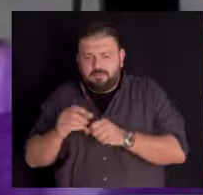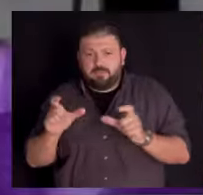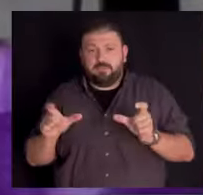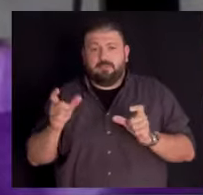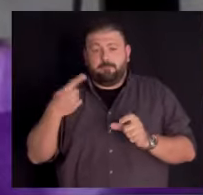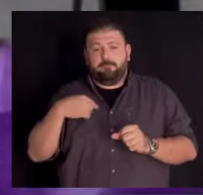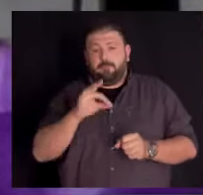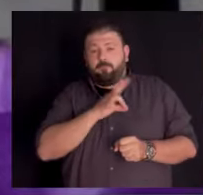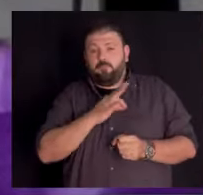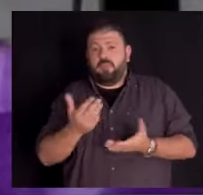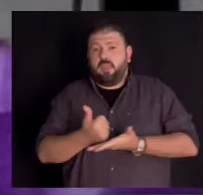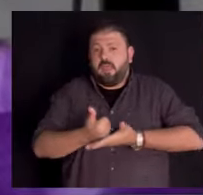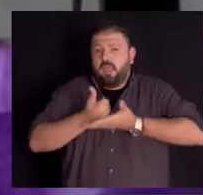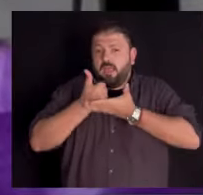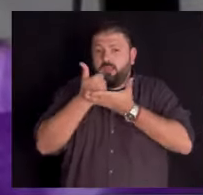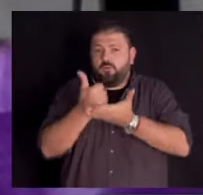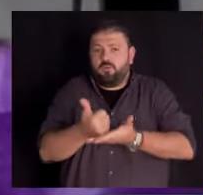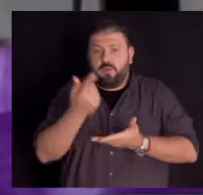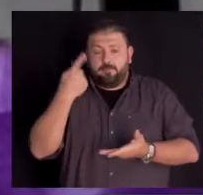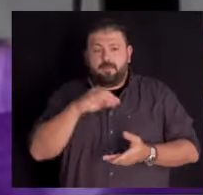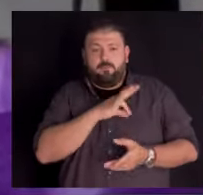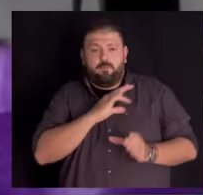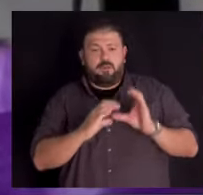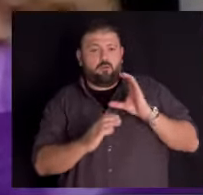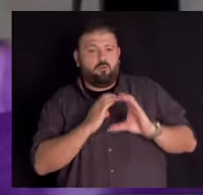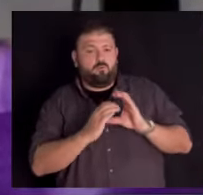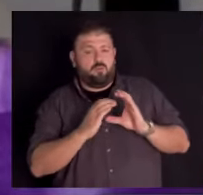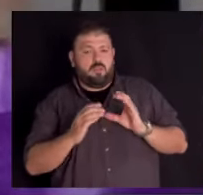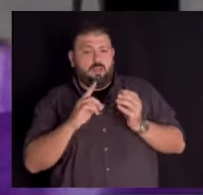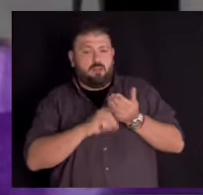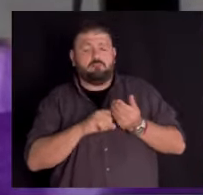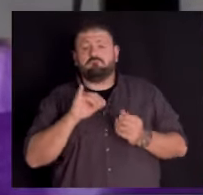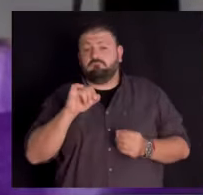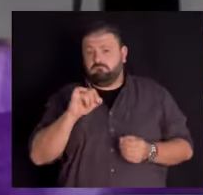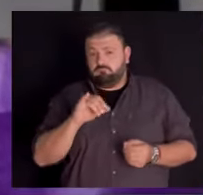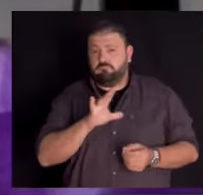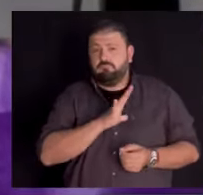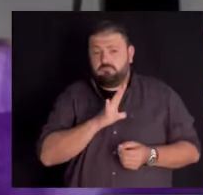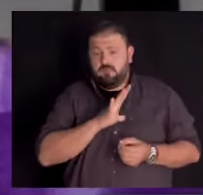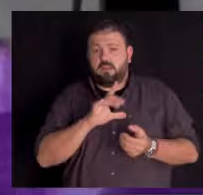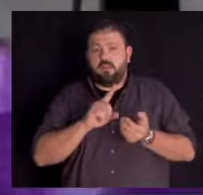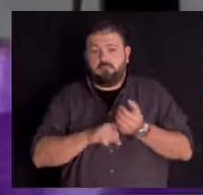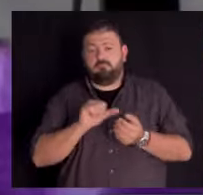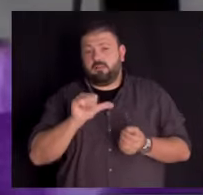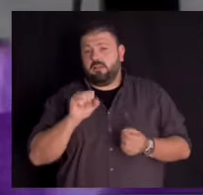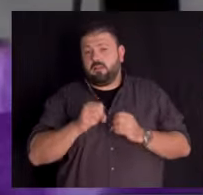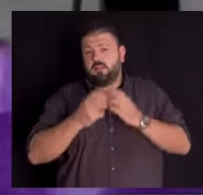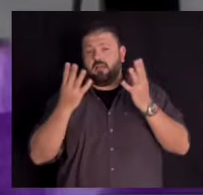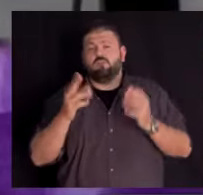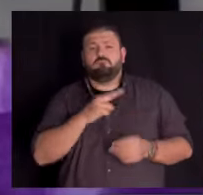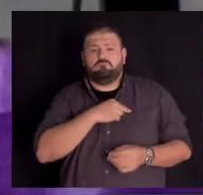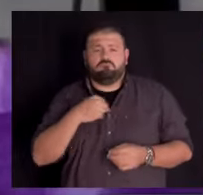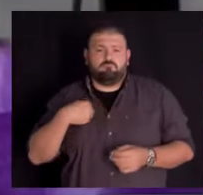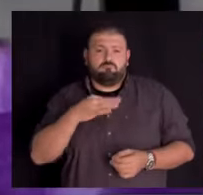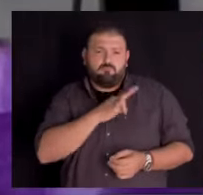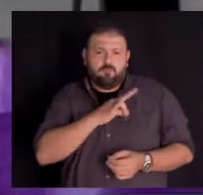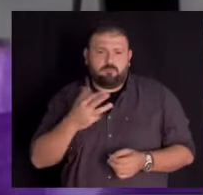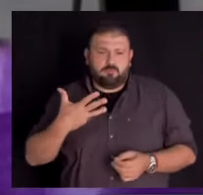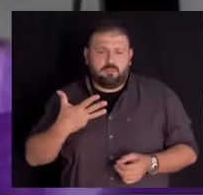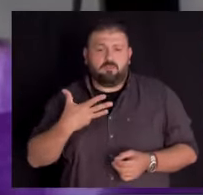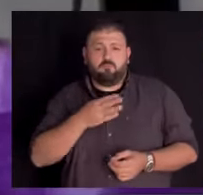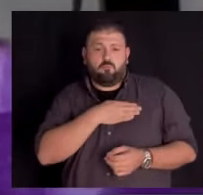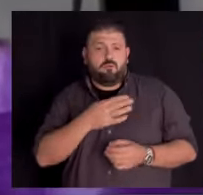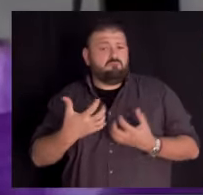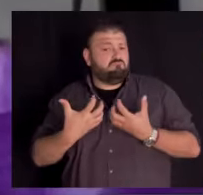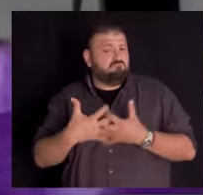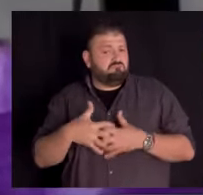que puedan ayudar realmente a tener una comunicación? Pues sí, así es. Por ejemplo, podemos tener un muy buen